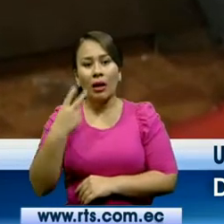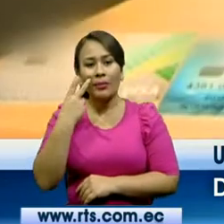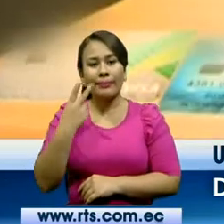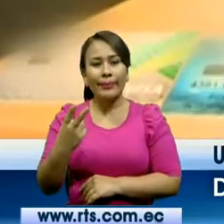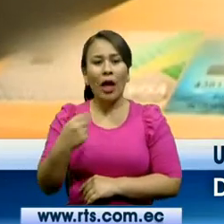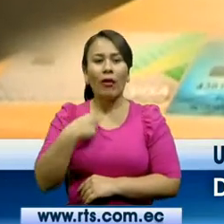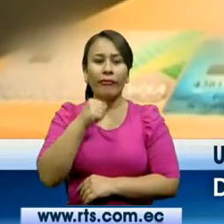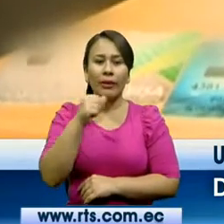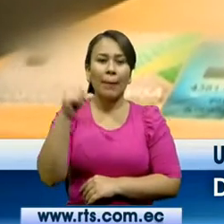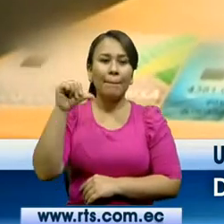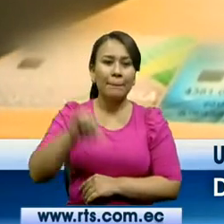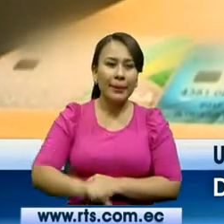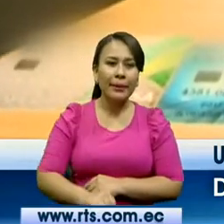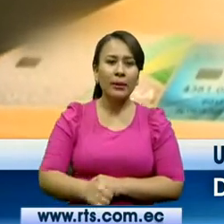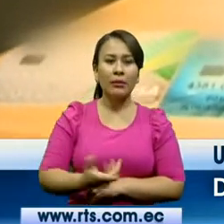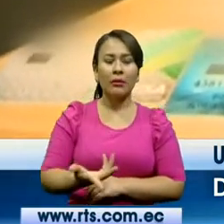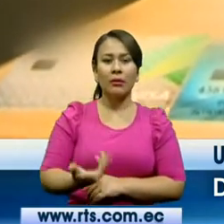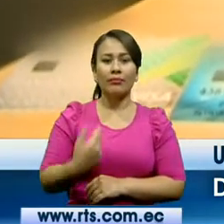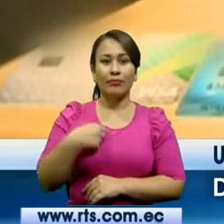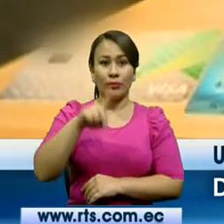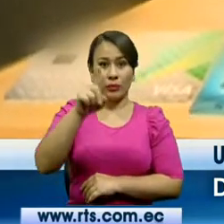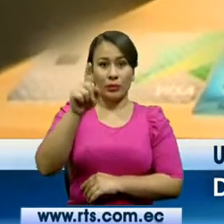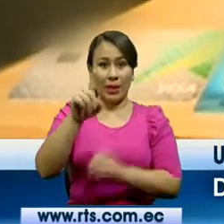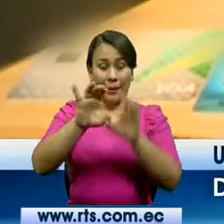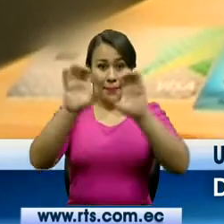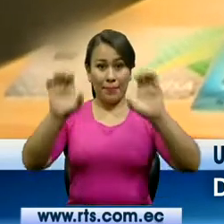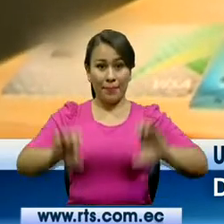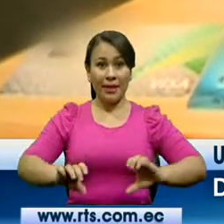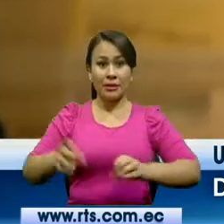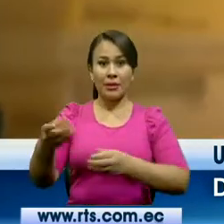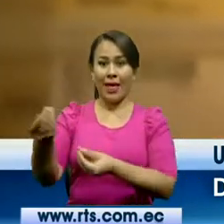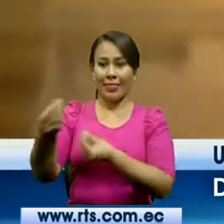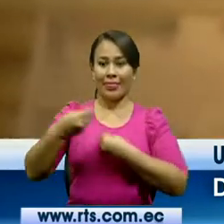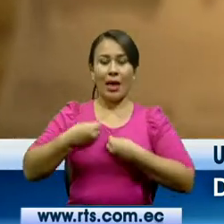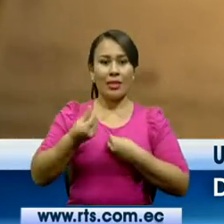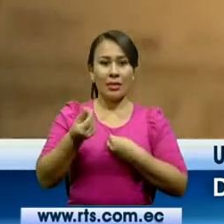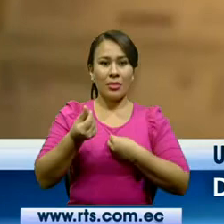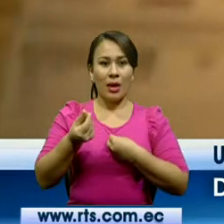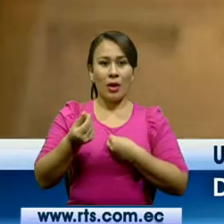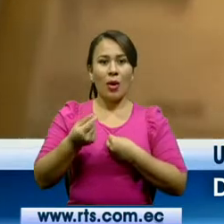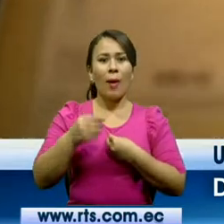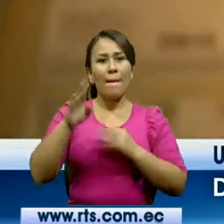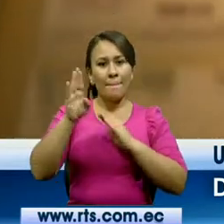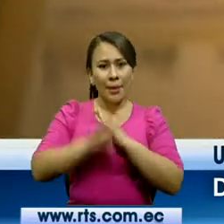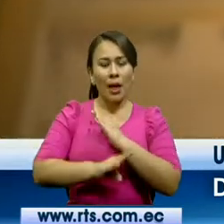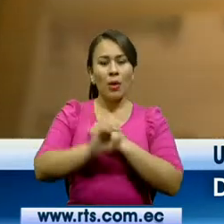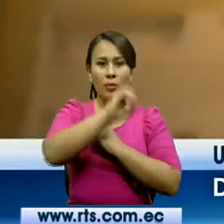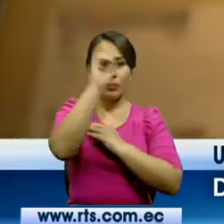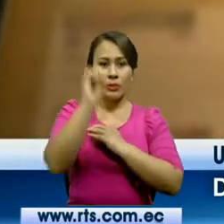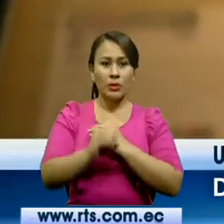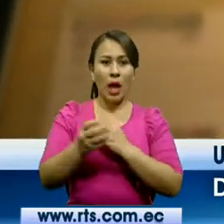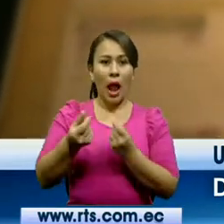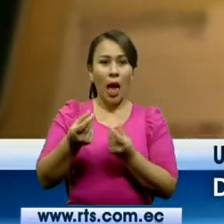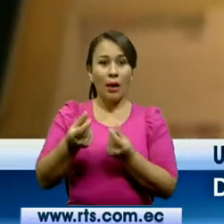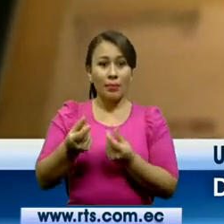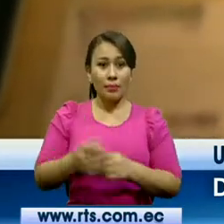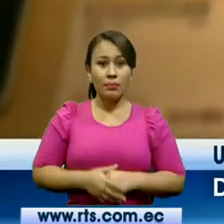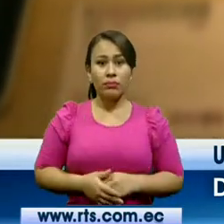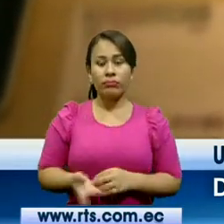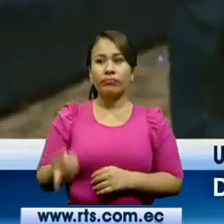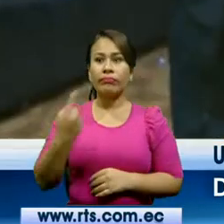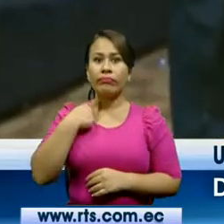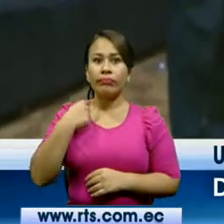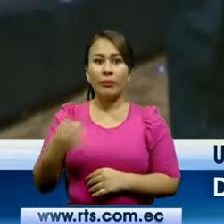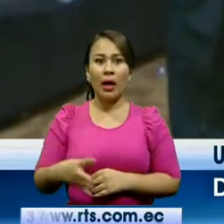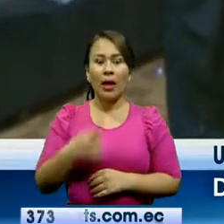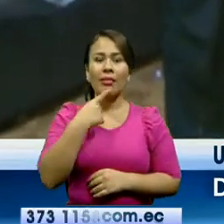tentadora. Sin mayores requisitos, una supuesta compañía otorgaba préstamos a bajos intereses y de forma inmediata, pero lo que no sabían